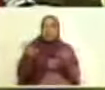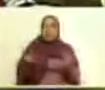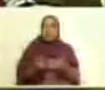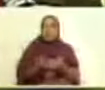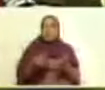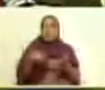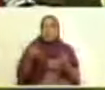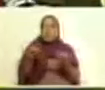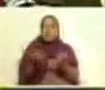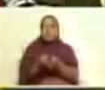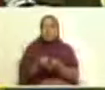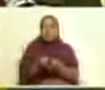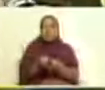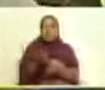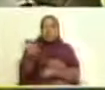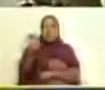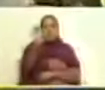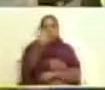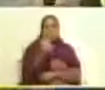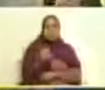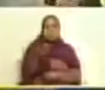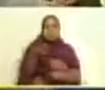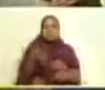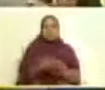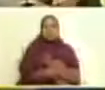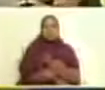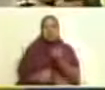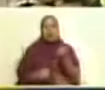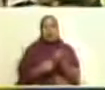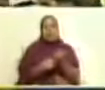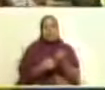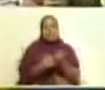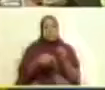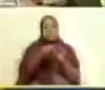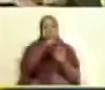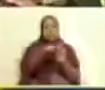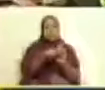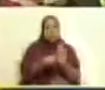al mismo nivel para hacer los aportes.